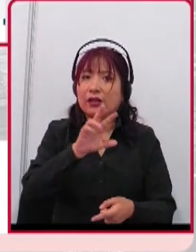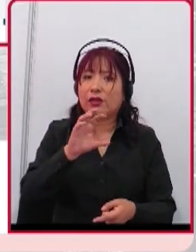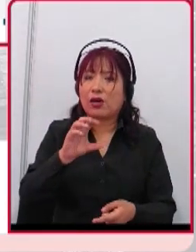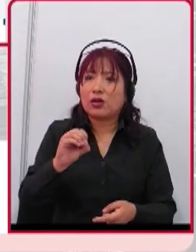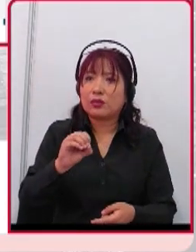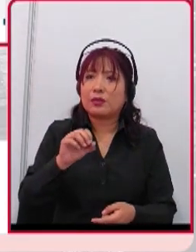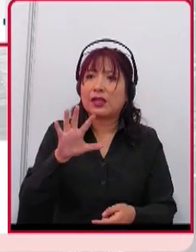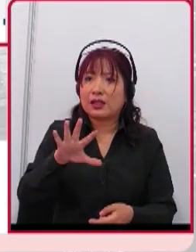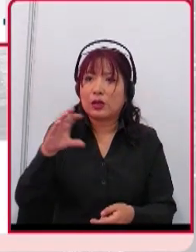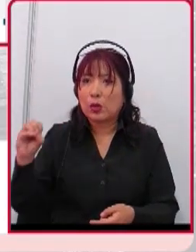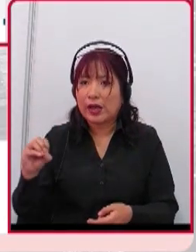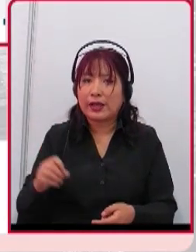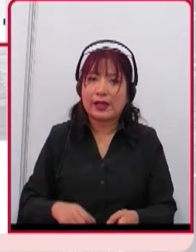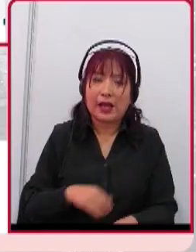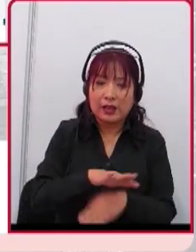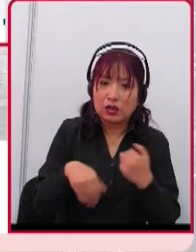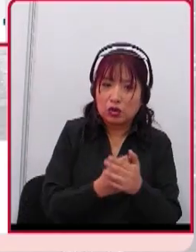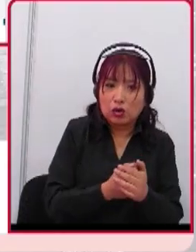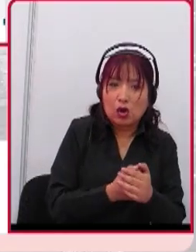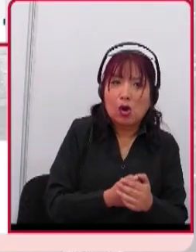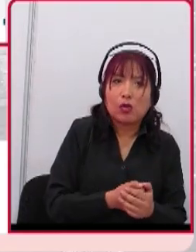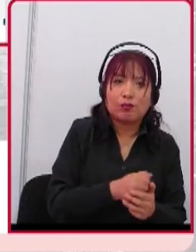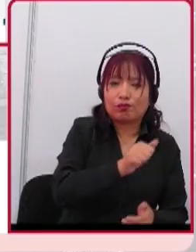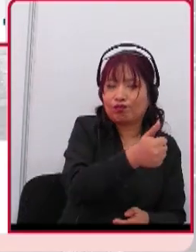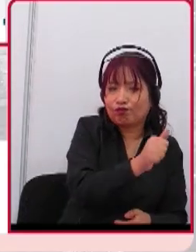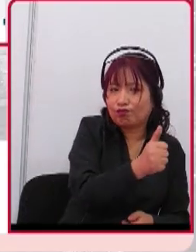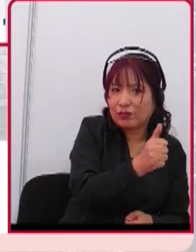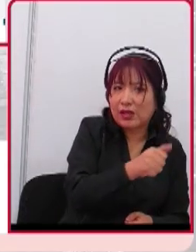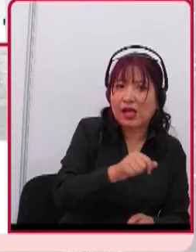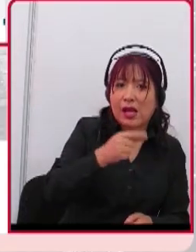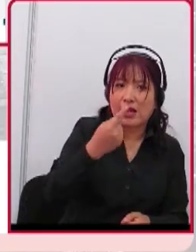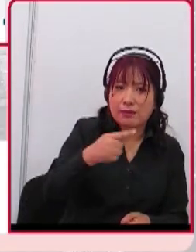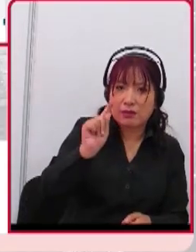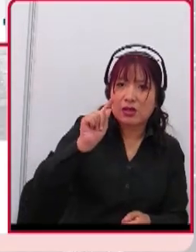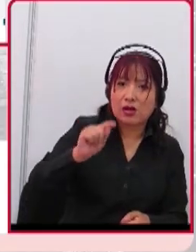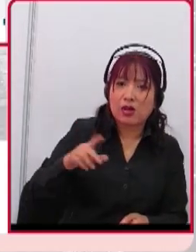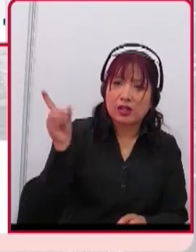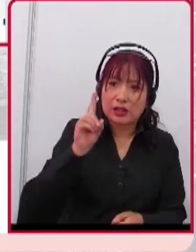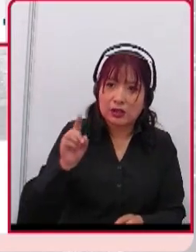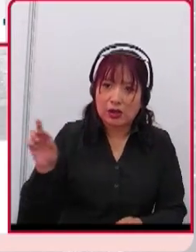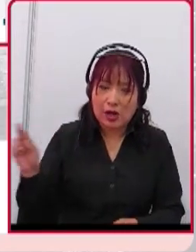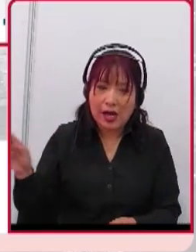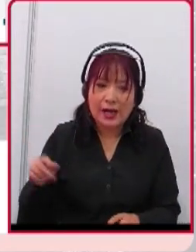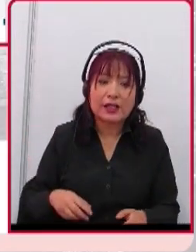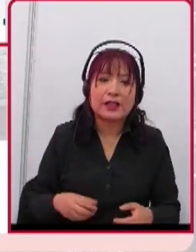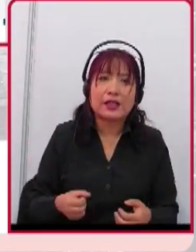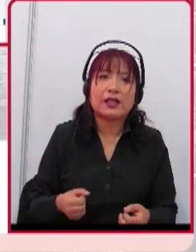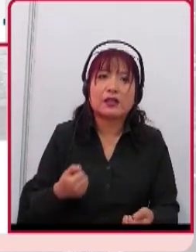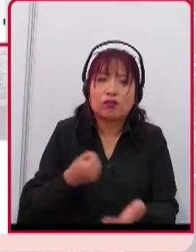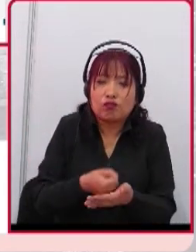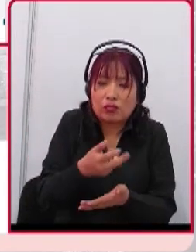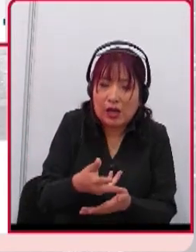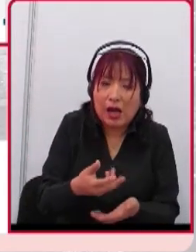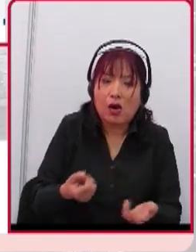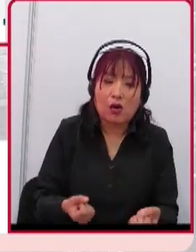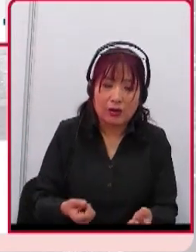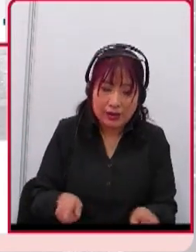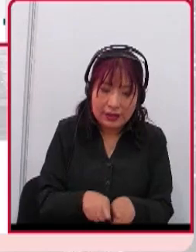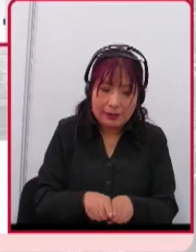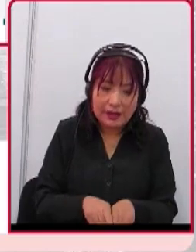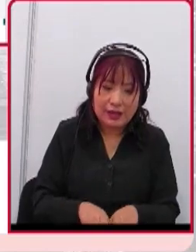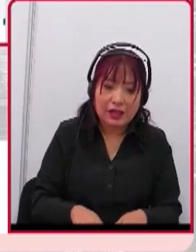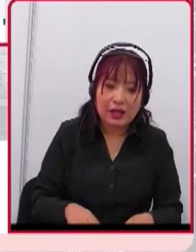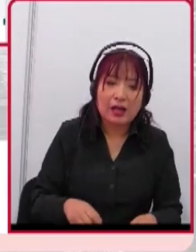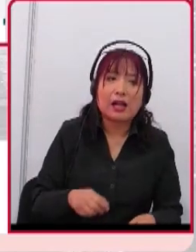10 millones de dólares lo invertido en proyectos cupríferos y su contribución al PBI minero metálico, la recaudación fiscal